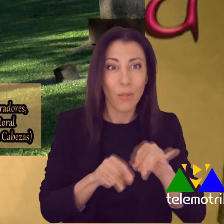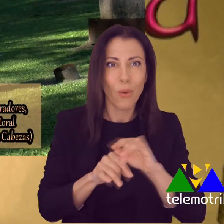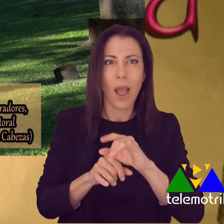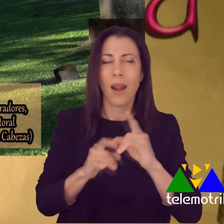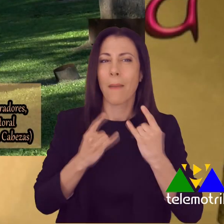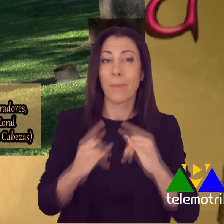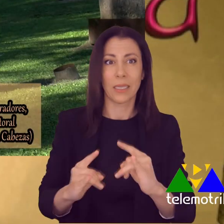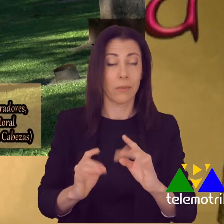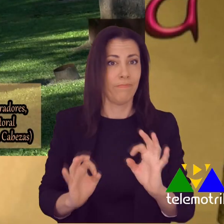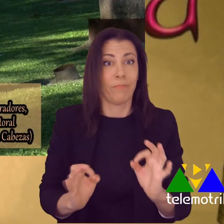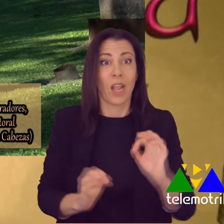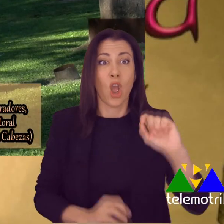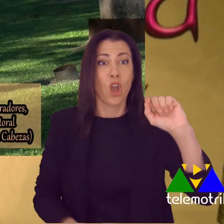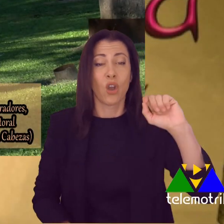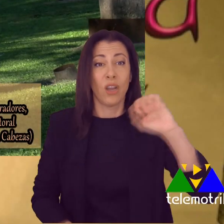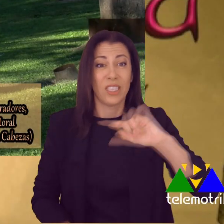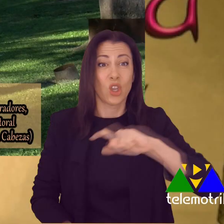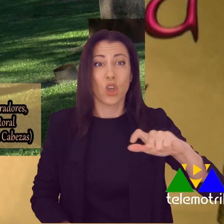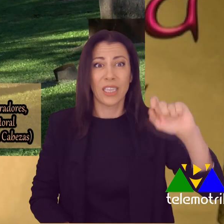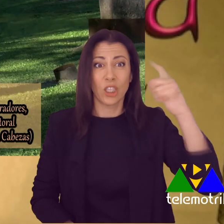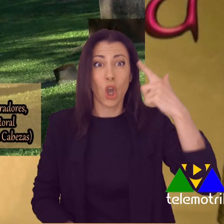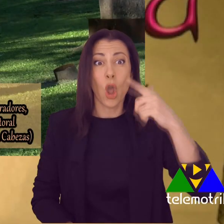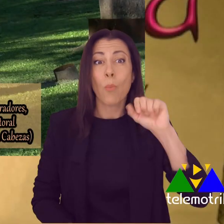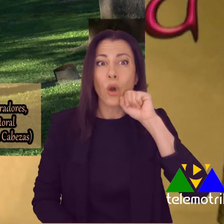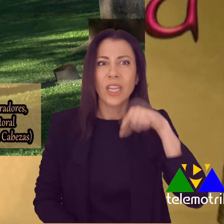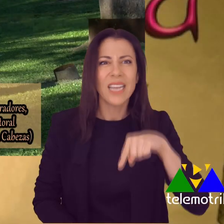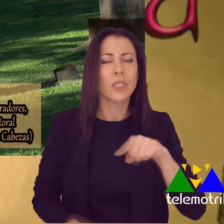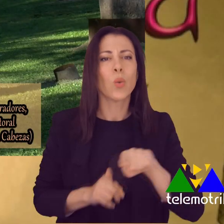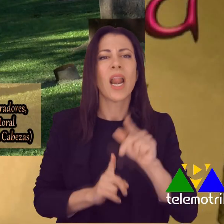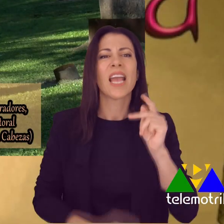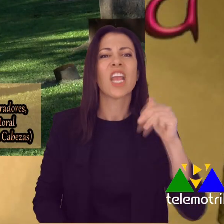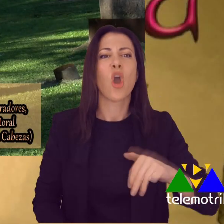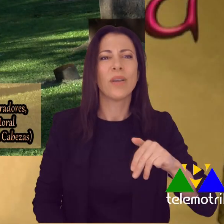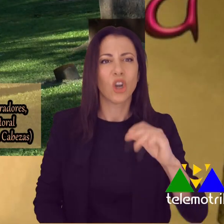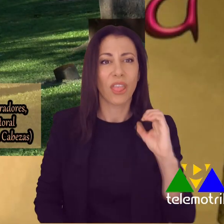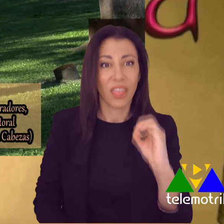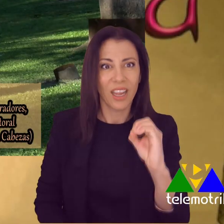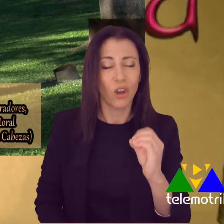la Costa del Sol, Motril, kilómetro cero de la Costa del Sol. Es decir, que indudablemente